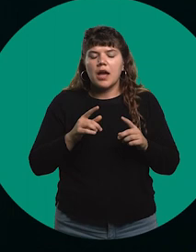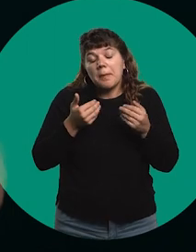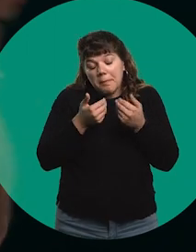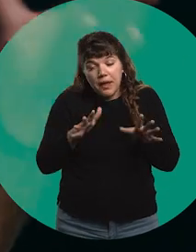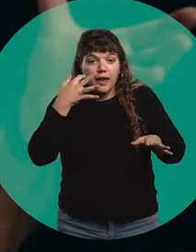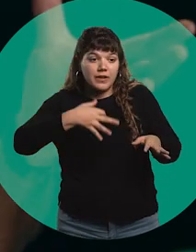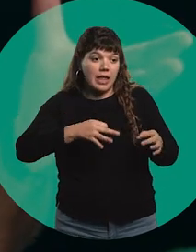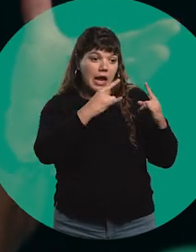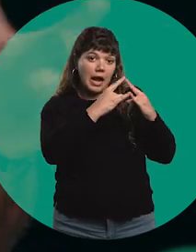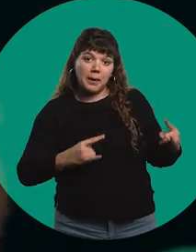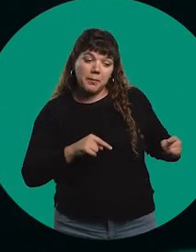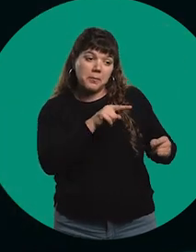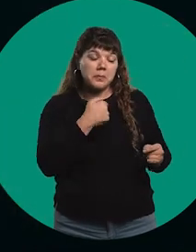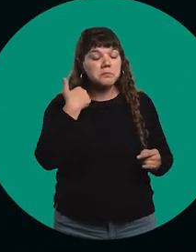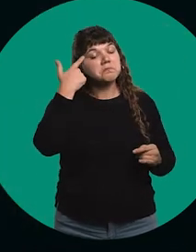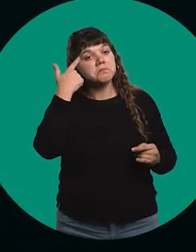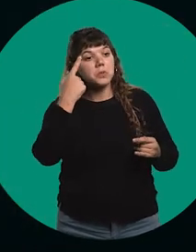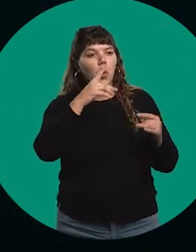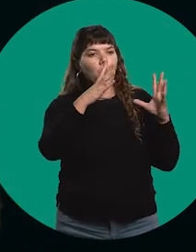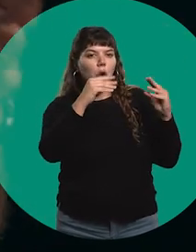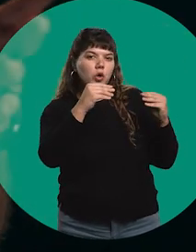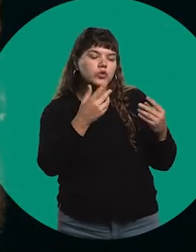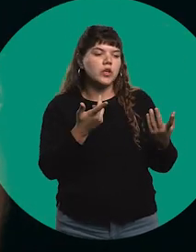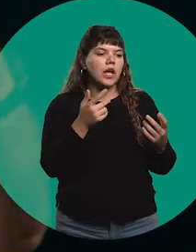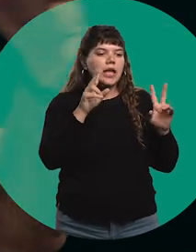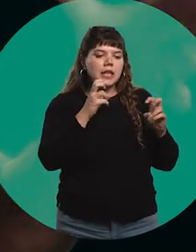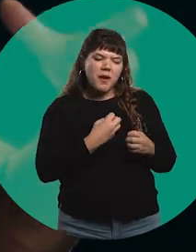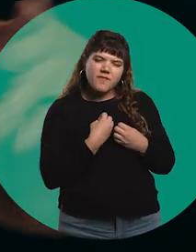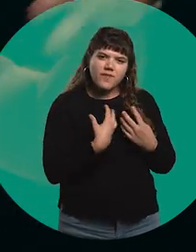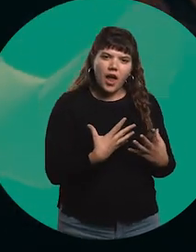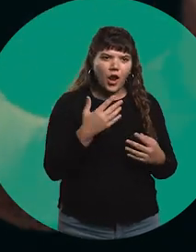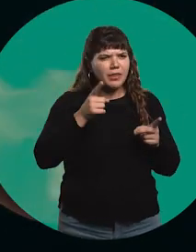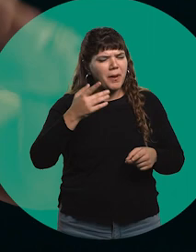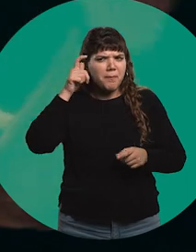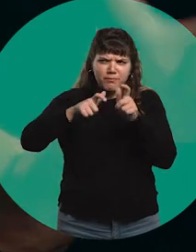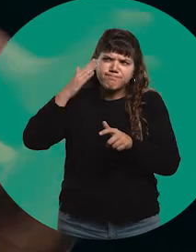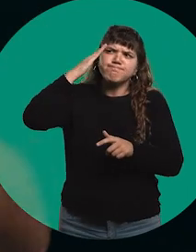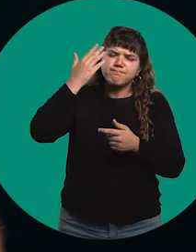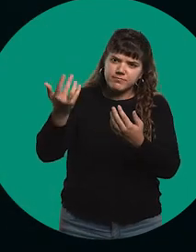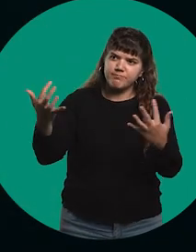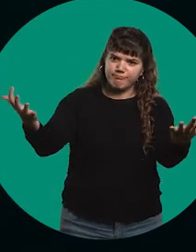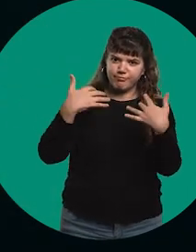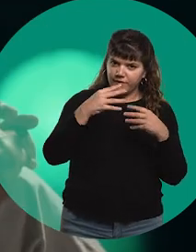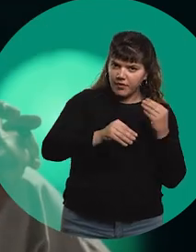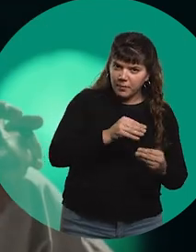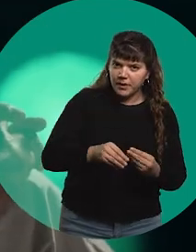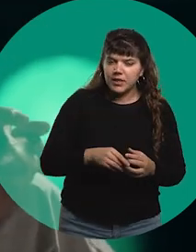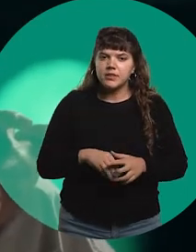Todo empezó en un campamento, ¿viste? Que íbamos a hacer una noche de valores, ¿no? Era una noche de talento, un campamento con familias.